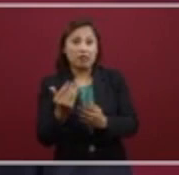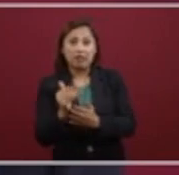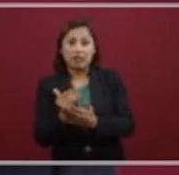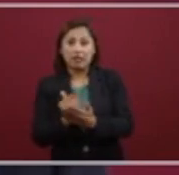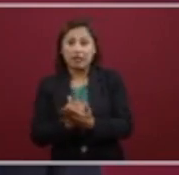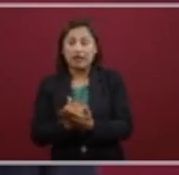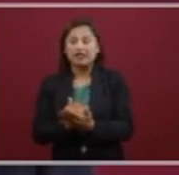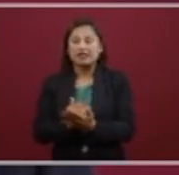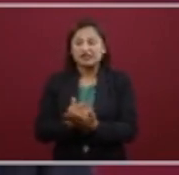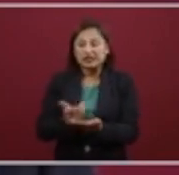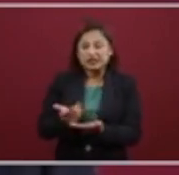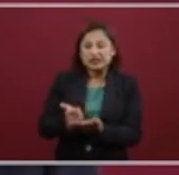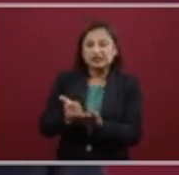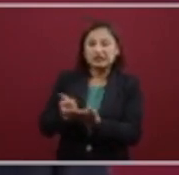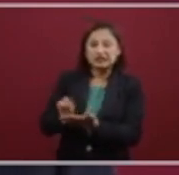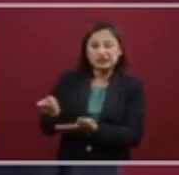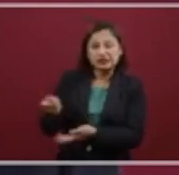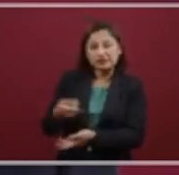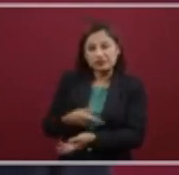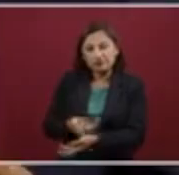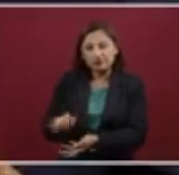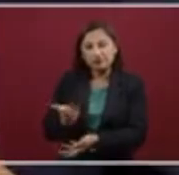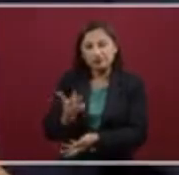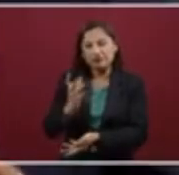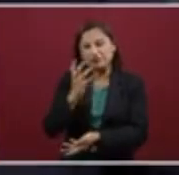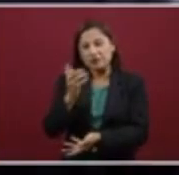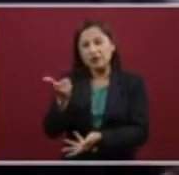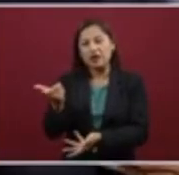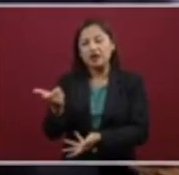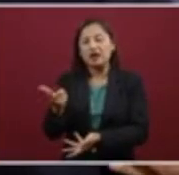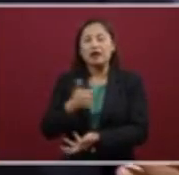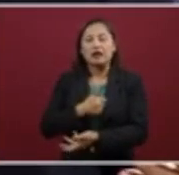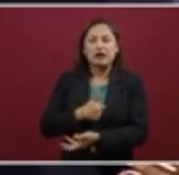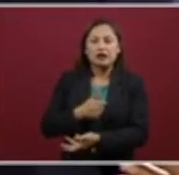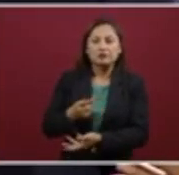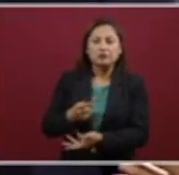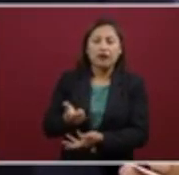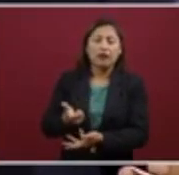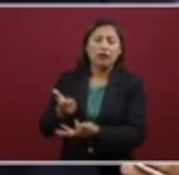que van a compensar